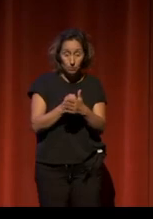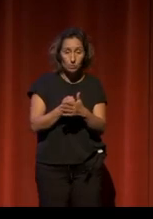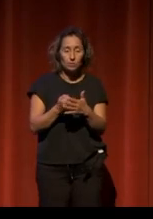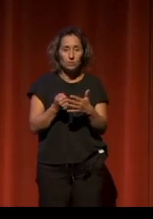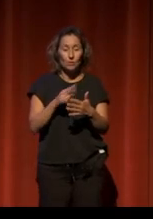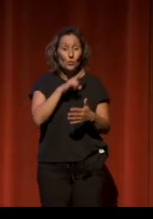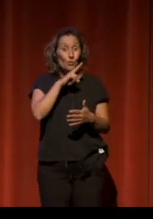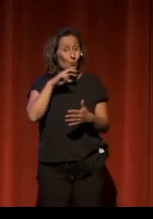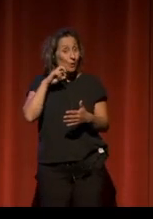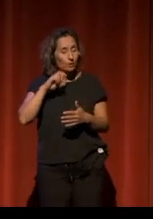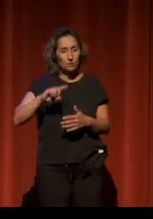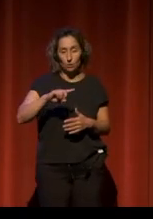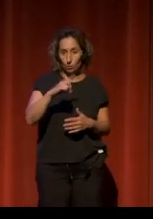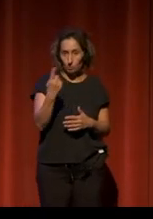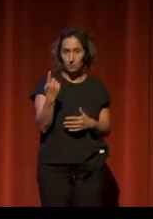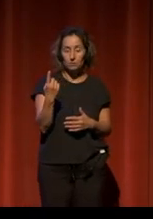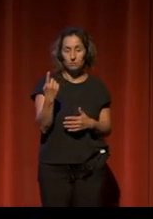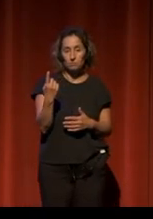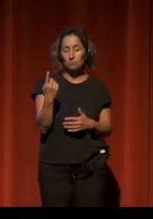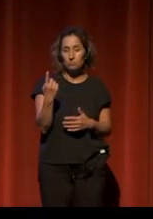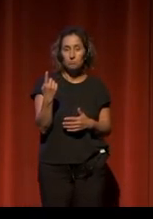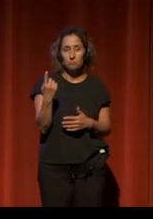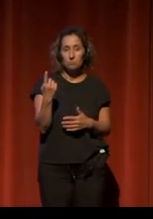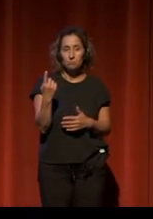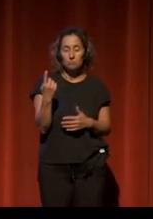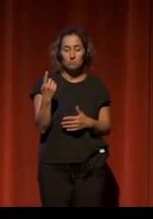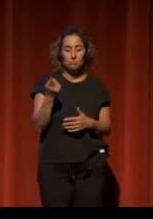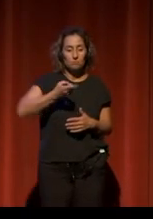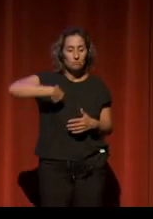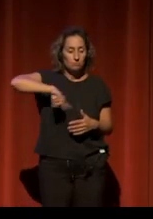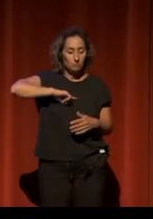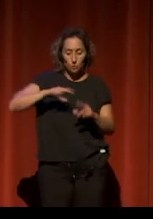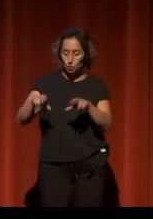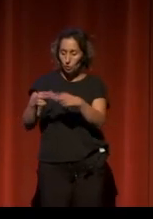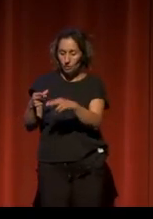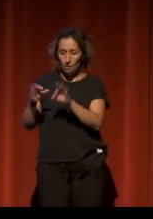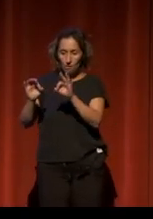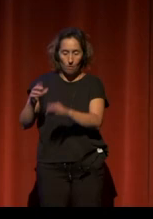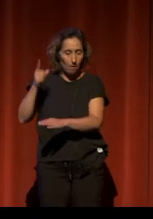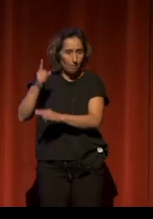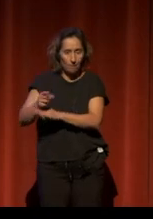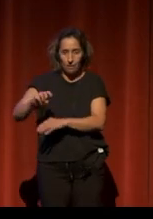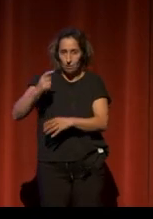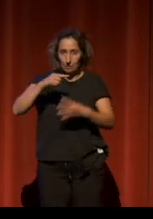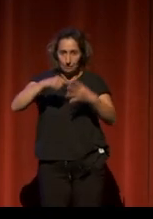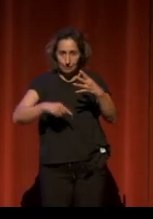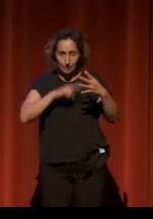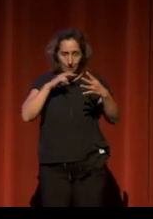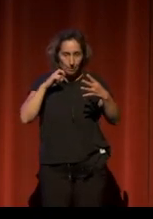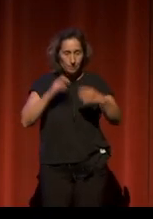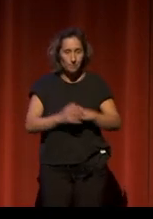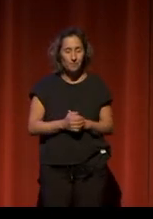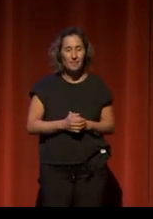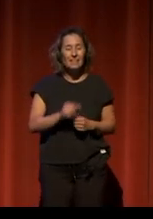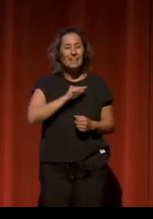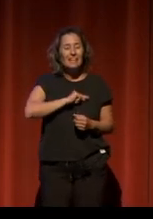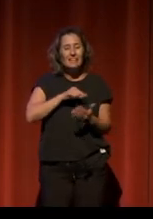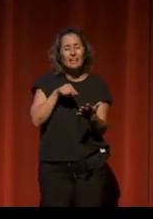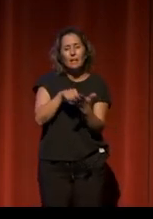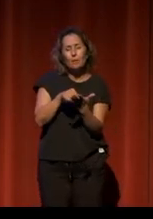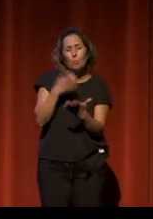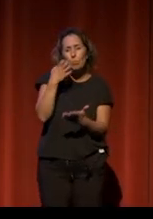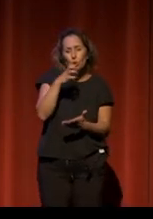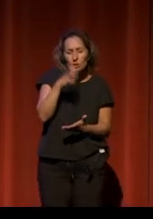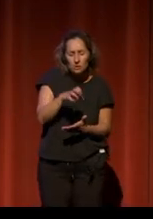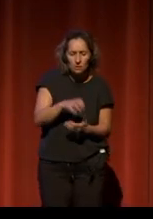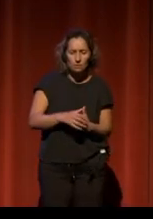los valores dominantes no que de alguna forma son predominantes en nuestra sociedad contemporánea la ética protestante subace